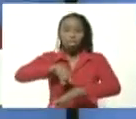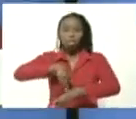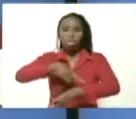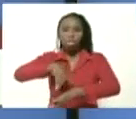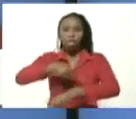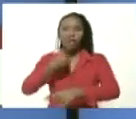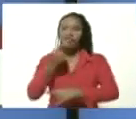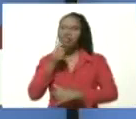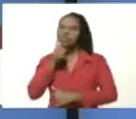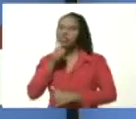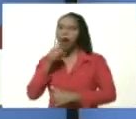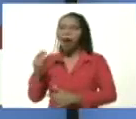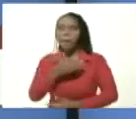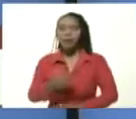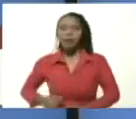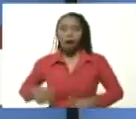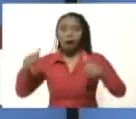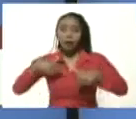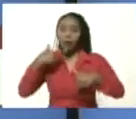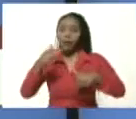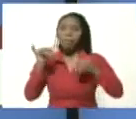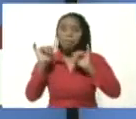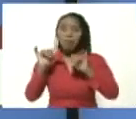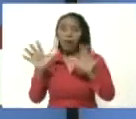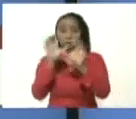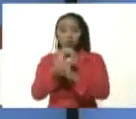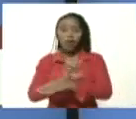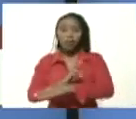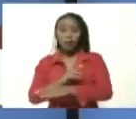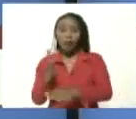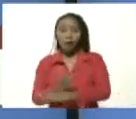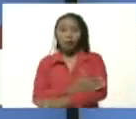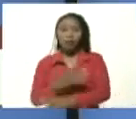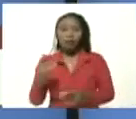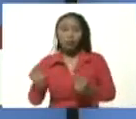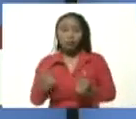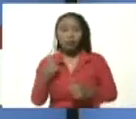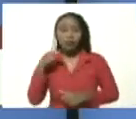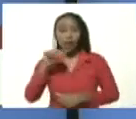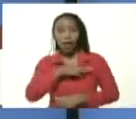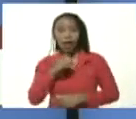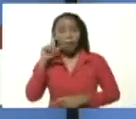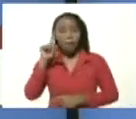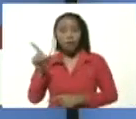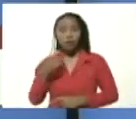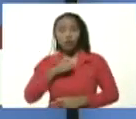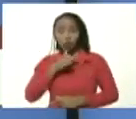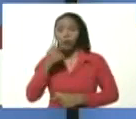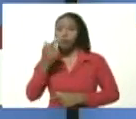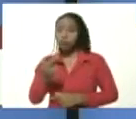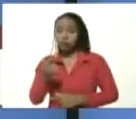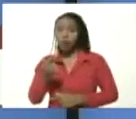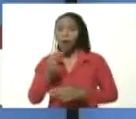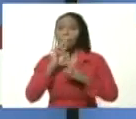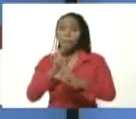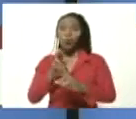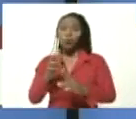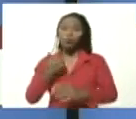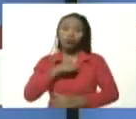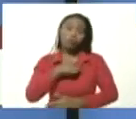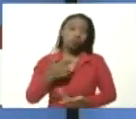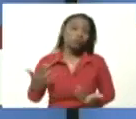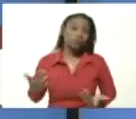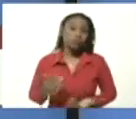decir quién es el presidente, que se dice en la misma noche. En las elecciones primarias nuestras, que eran muy complicadas, nosotros dimos los resultados.